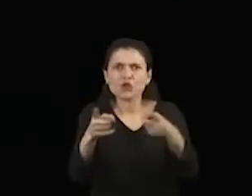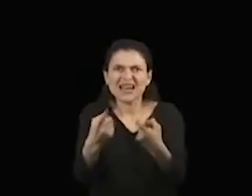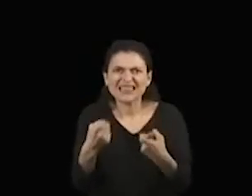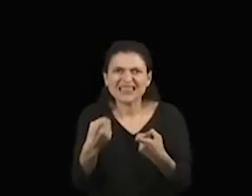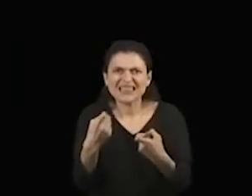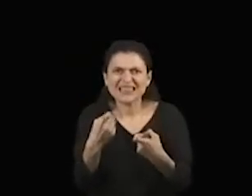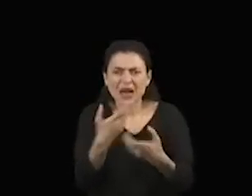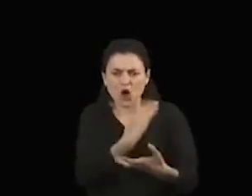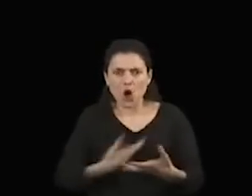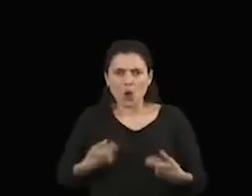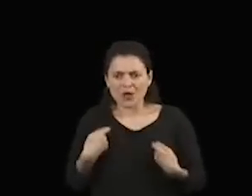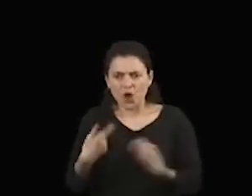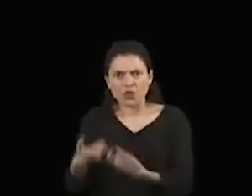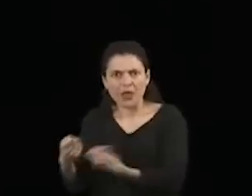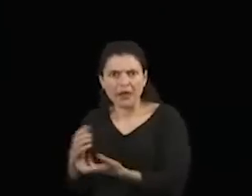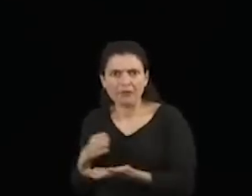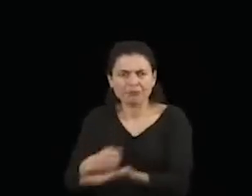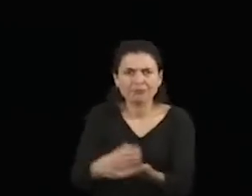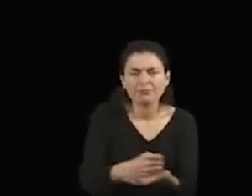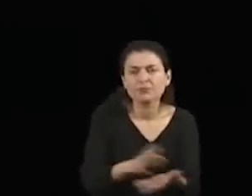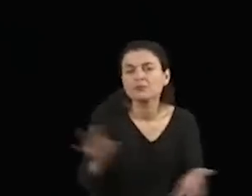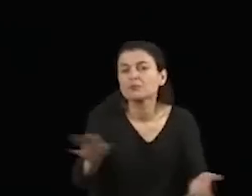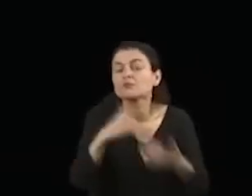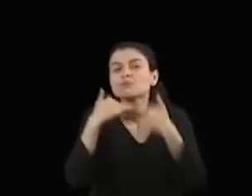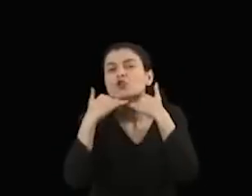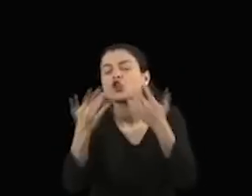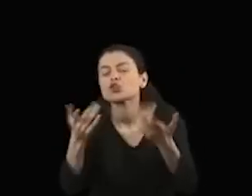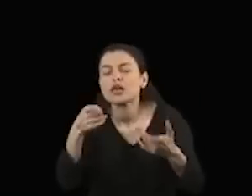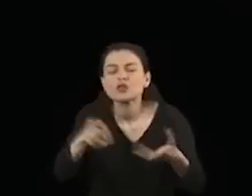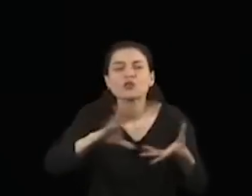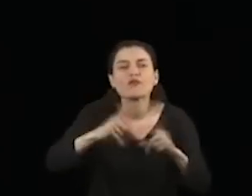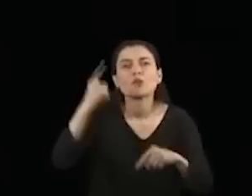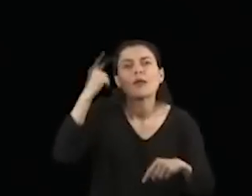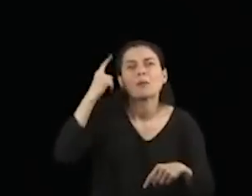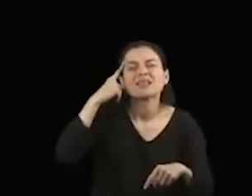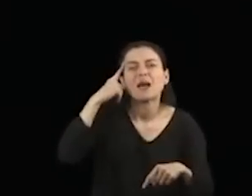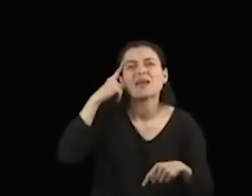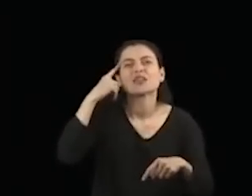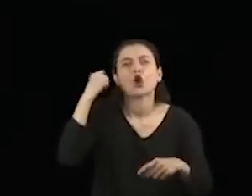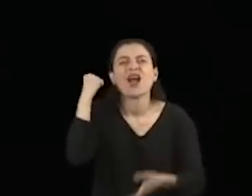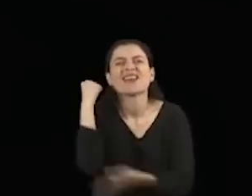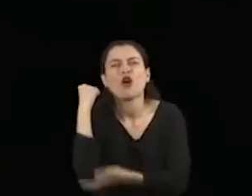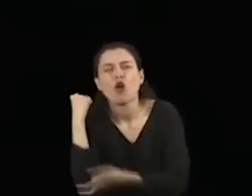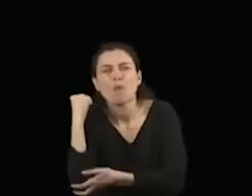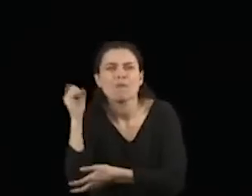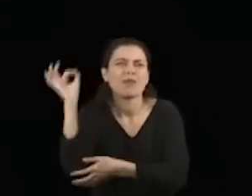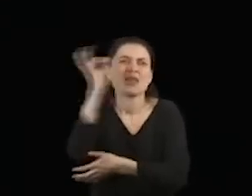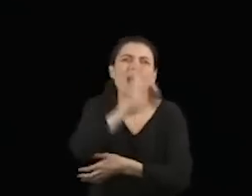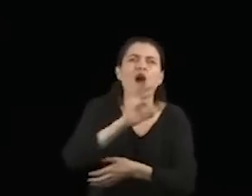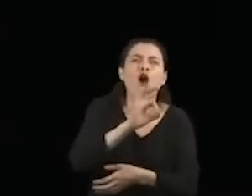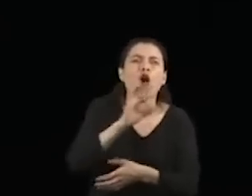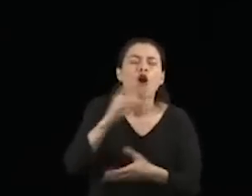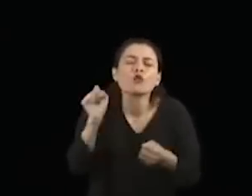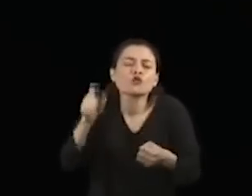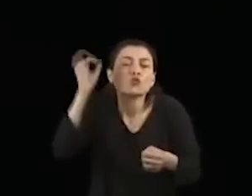digamos, por el motivo que fuera, porque abrazan ideas económicas equivocadas,